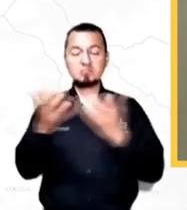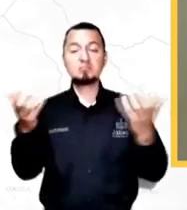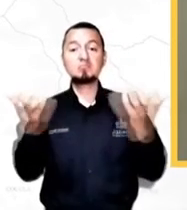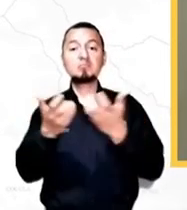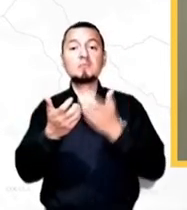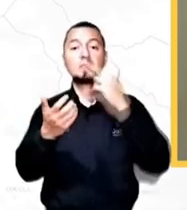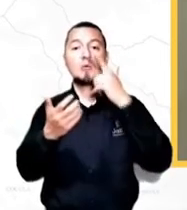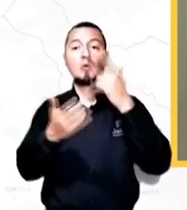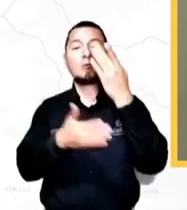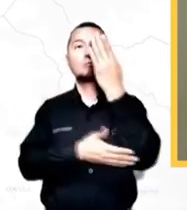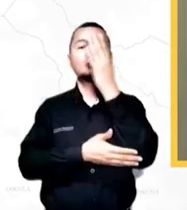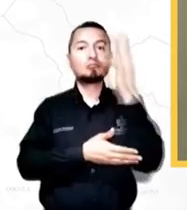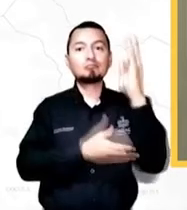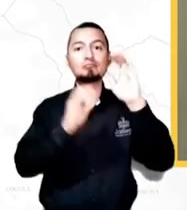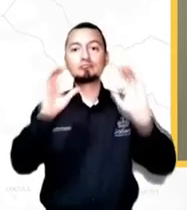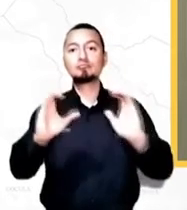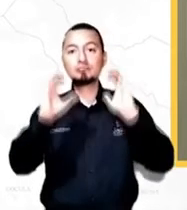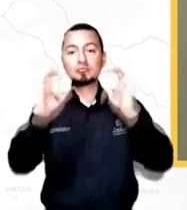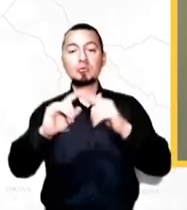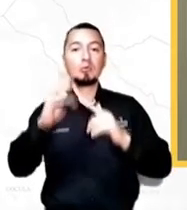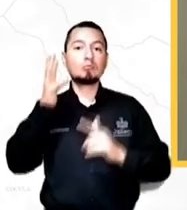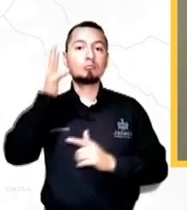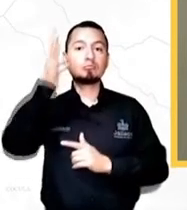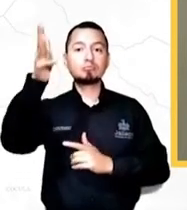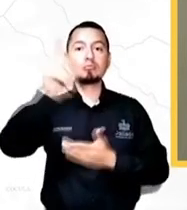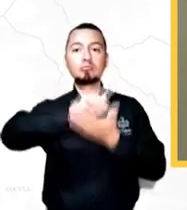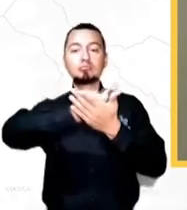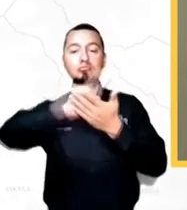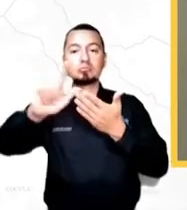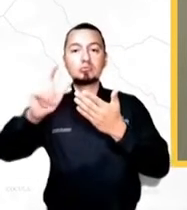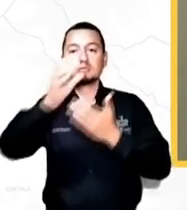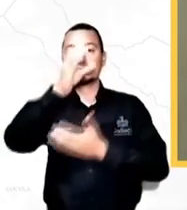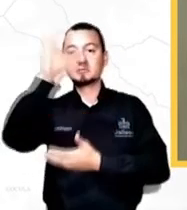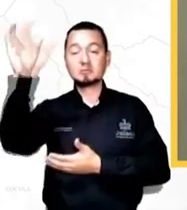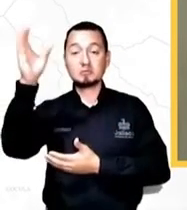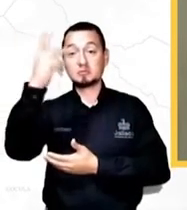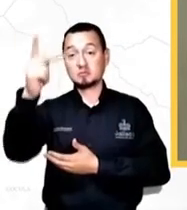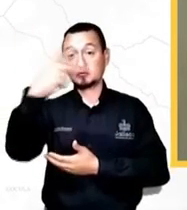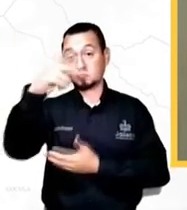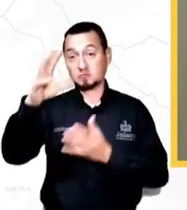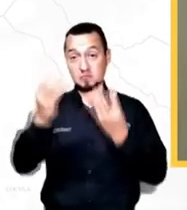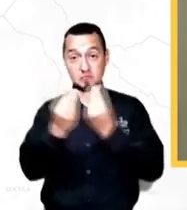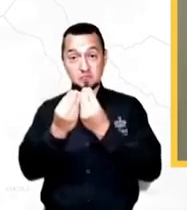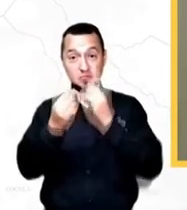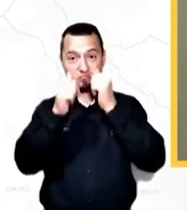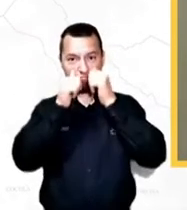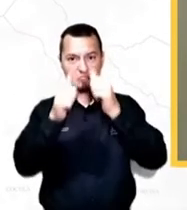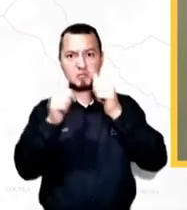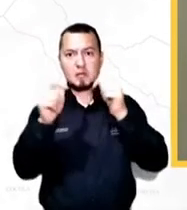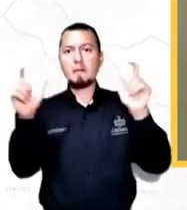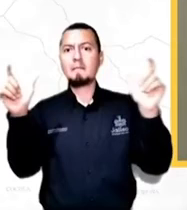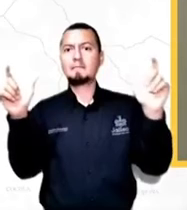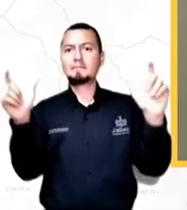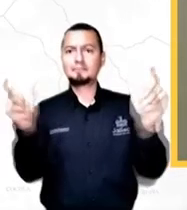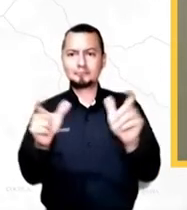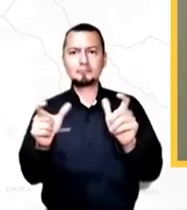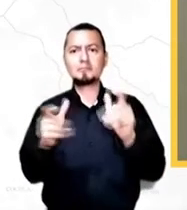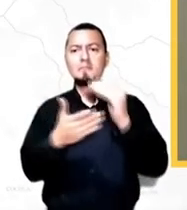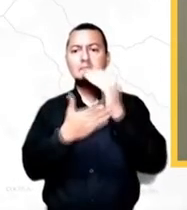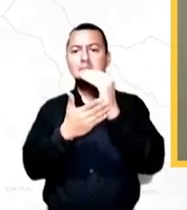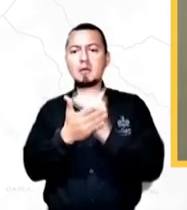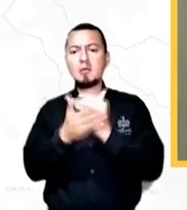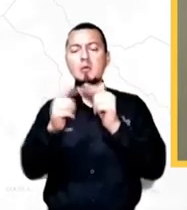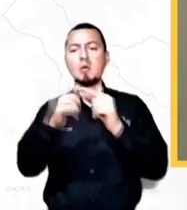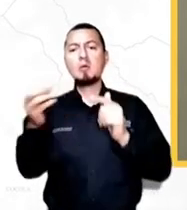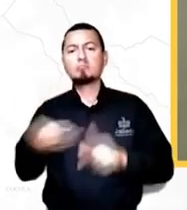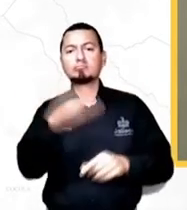de Guadalajara específicamente el que está enfocado en la disminución de emisiones a través de la reducción del